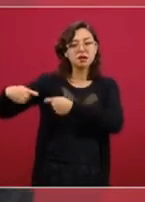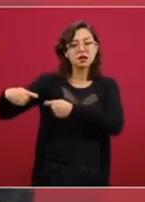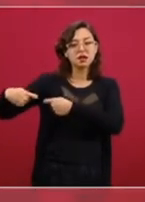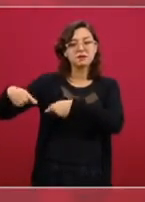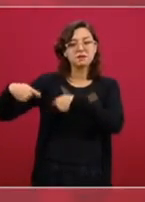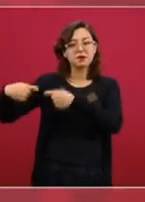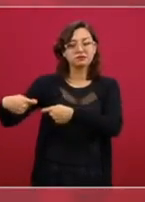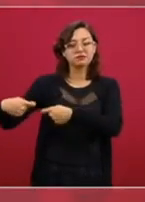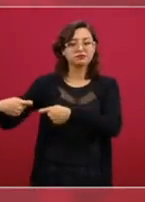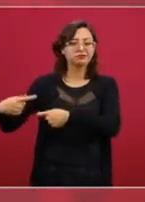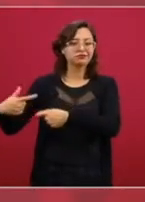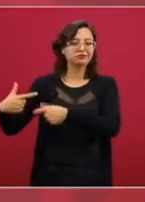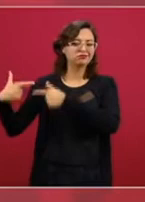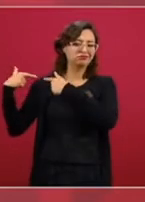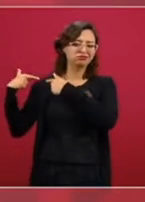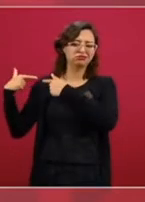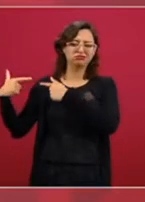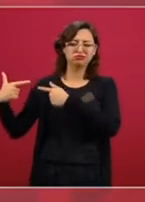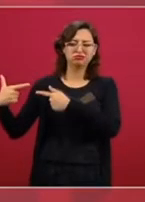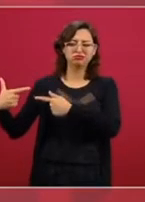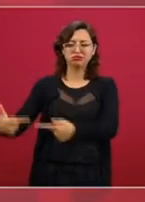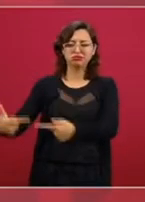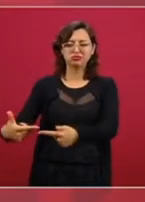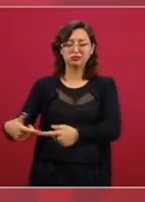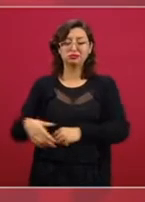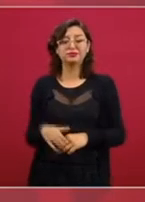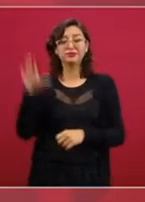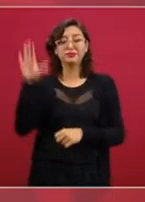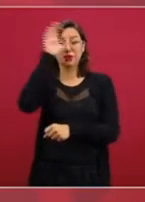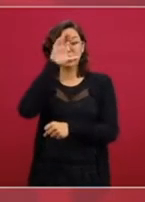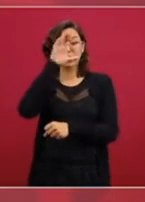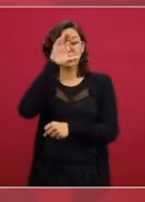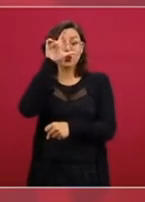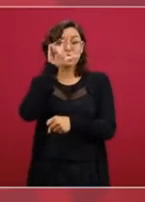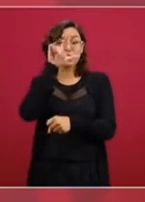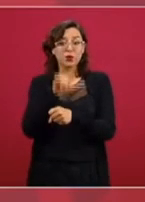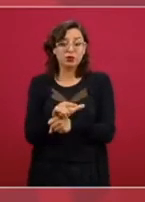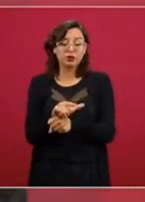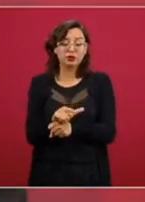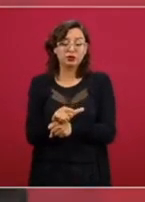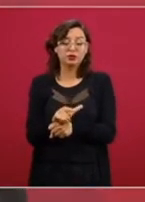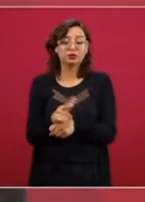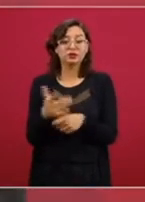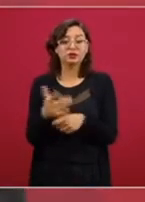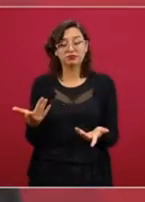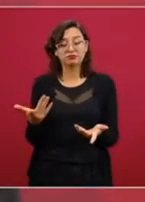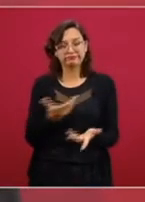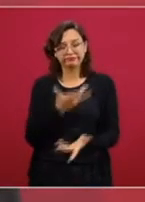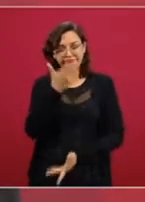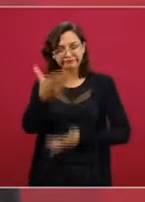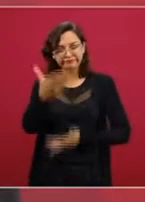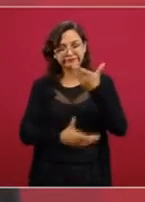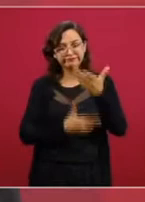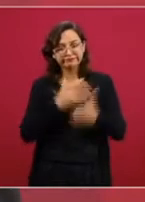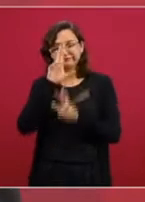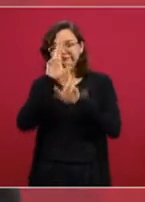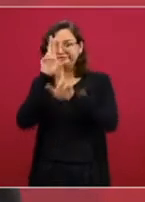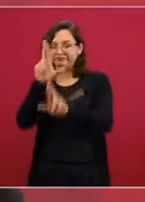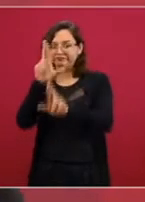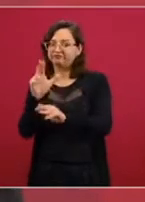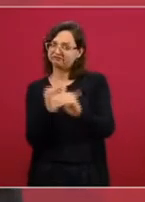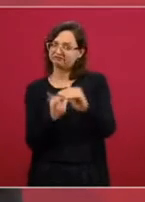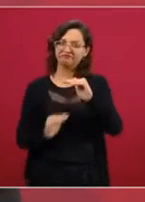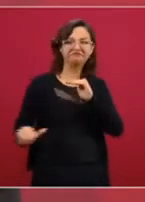de las pasadas generaciones. Y la cultura, con todo respeto, es más que la